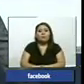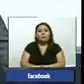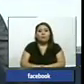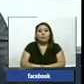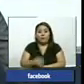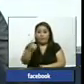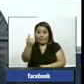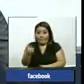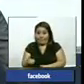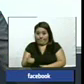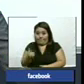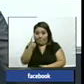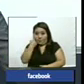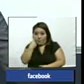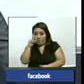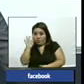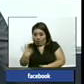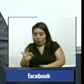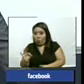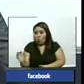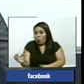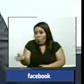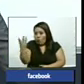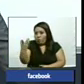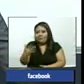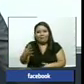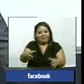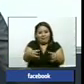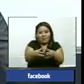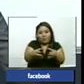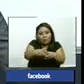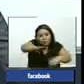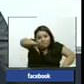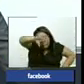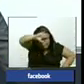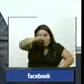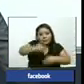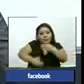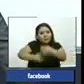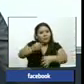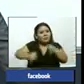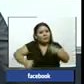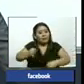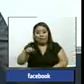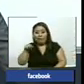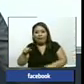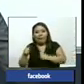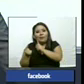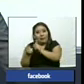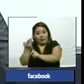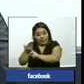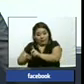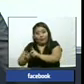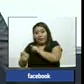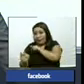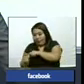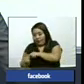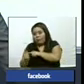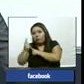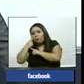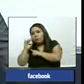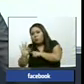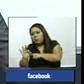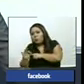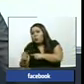Un nuevo testigo criteriado en el juicio contra los detenidos en la Operación Cuscatlán ha hecho nuevas revelaciones de la forma en que se